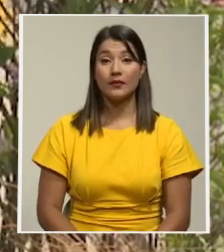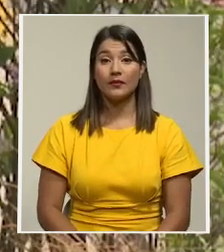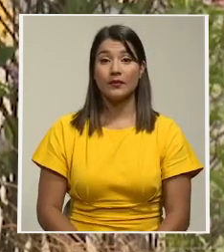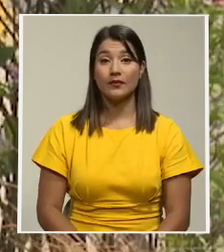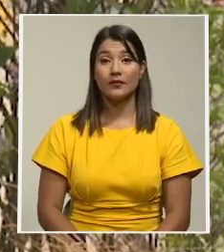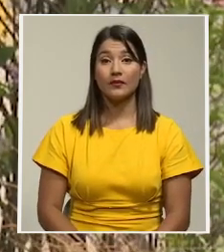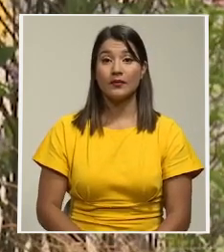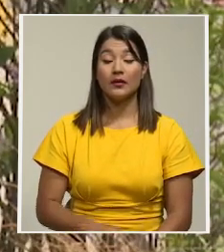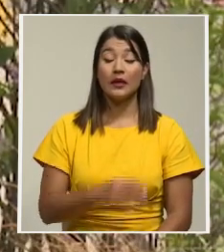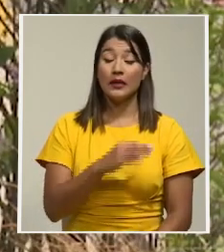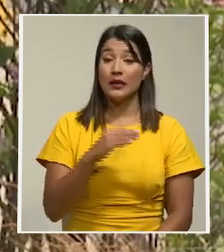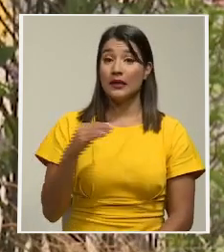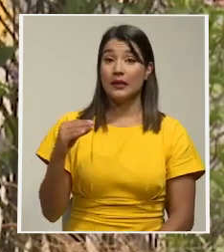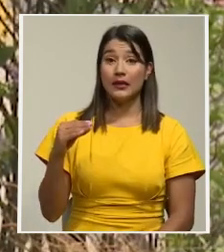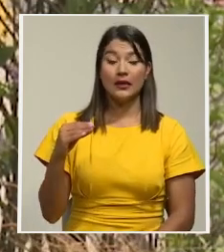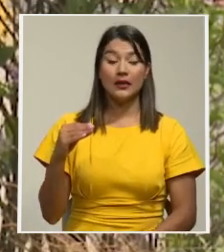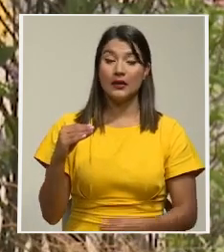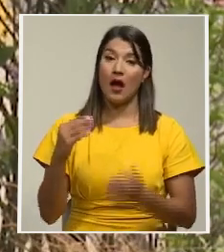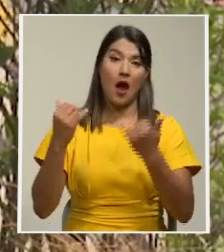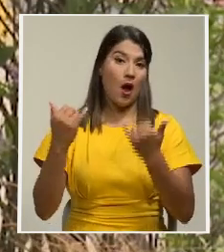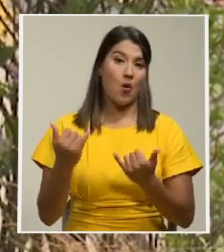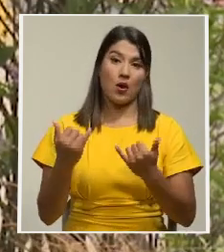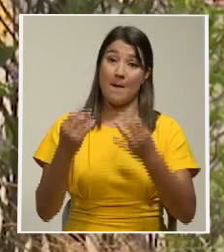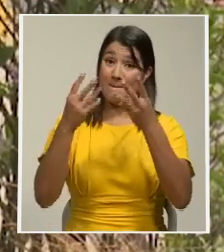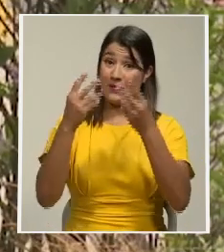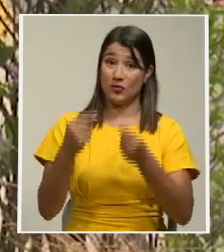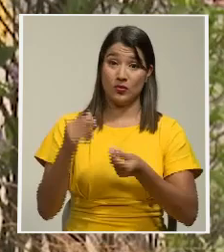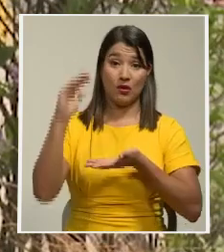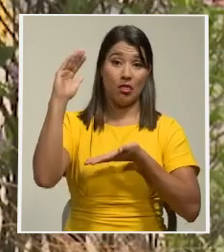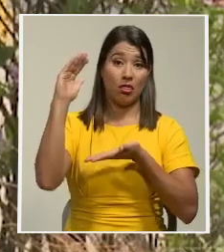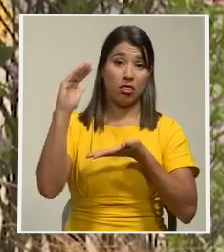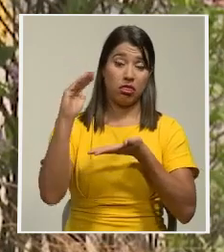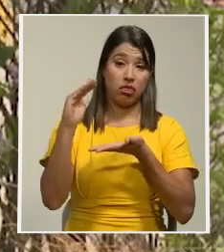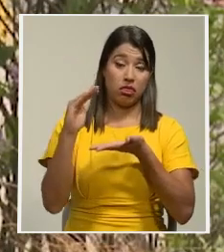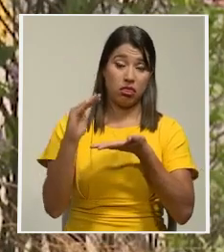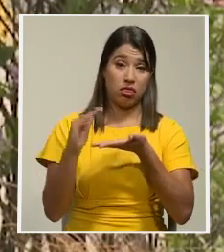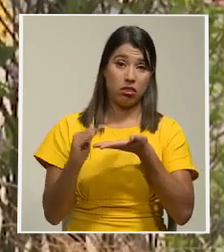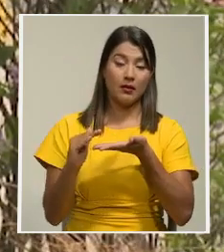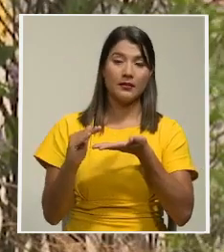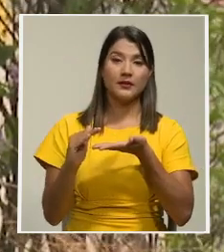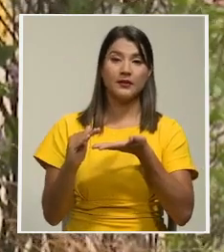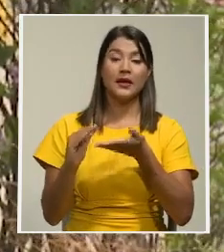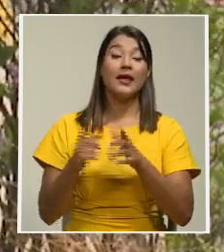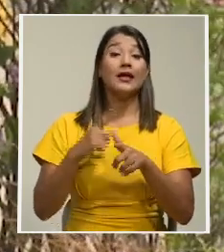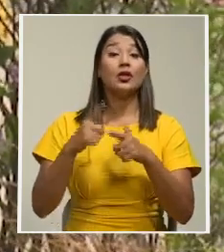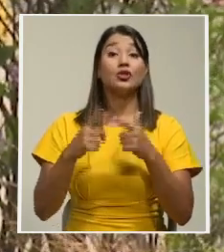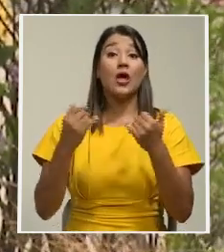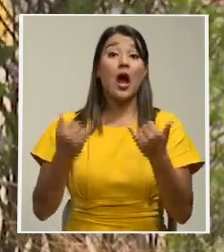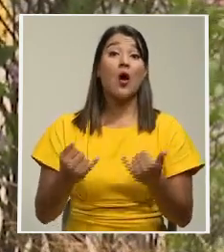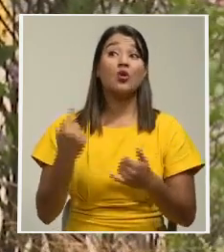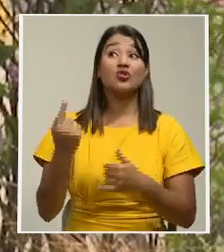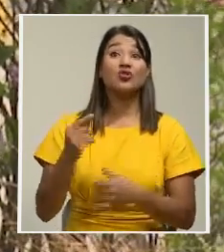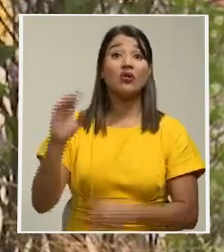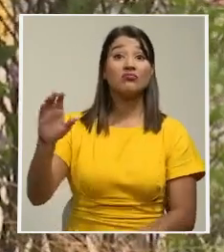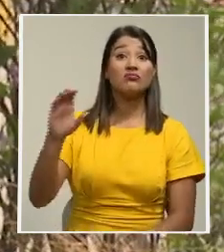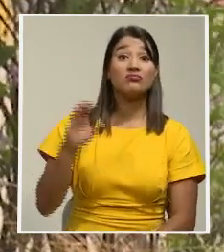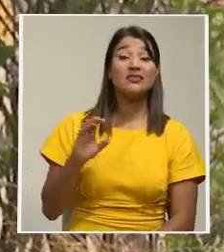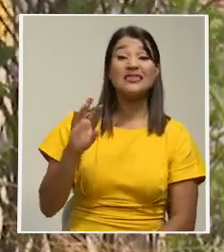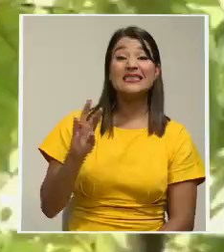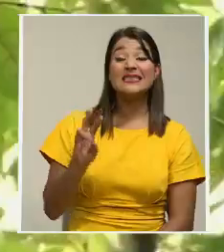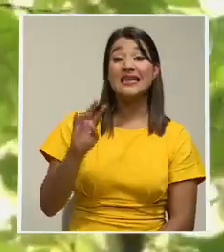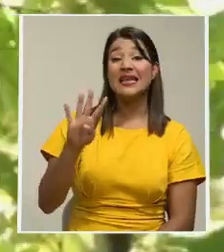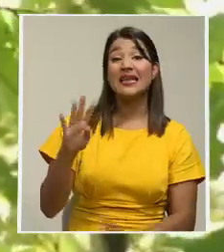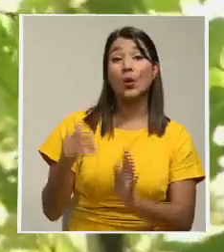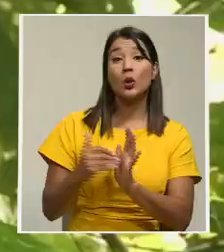totalmente se vino abajo el presupuesto. Entonces ahora nos dan 74.000